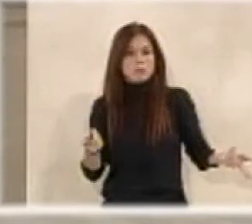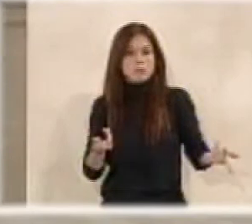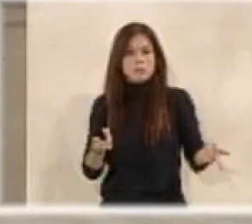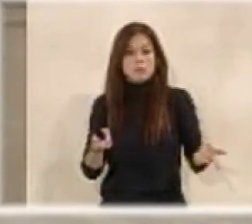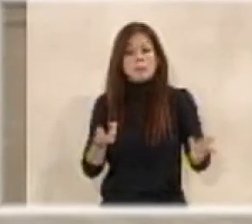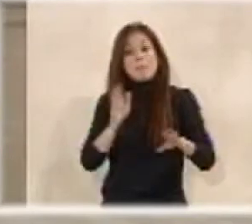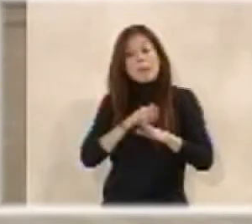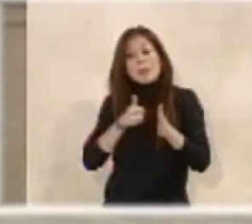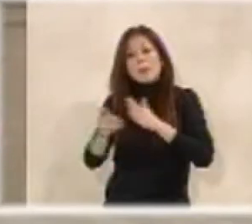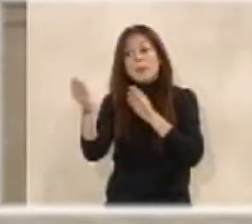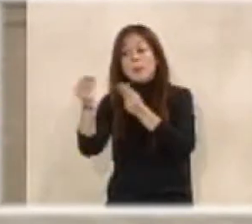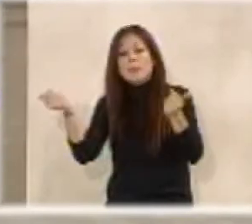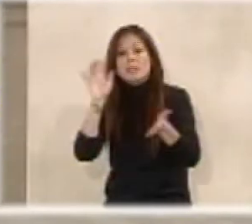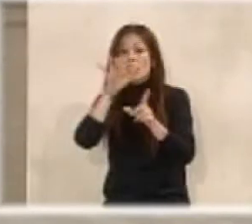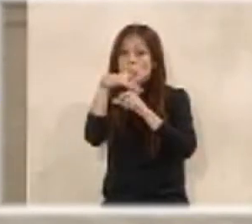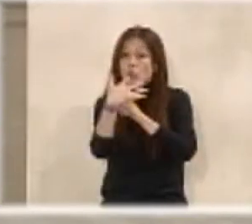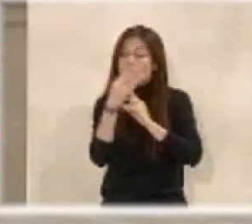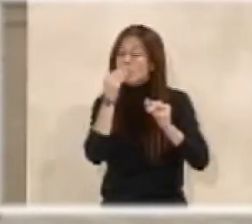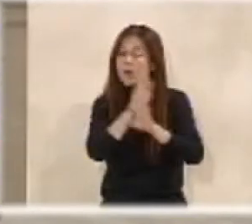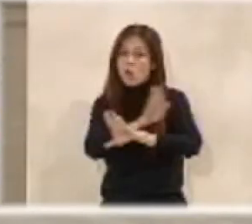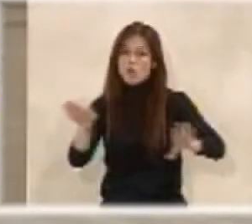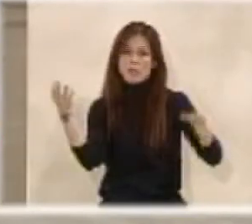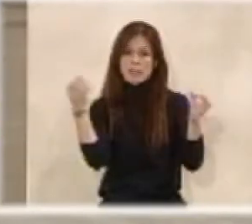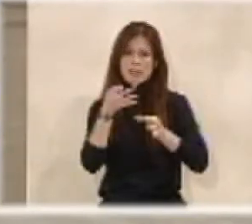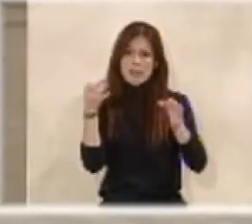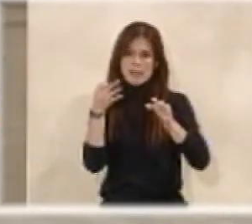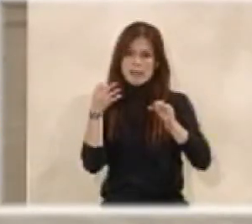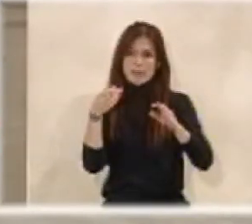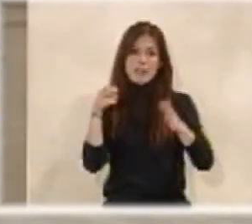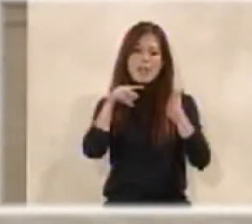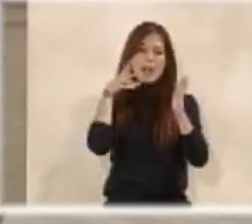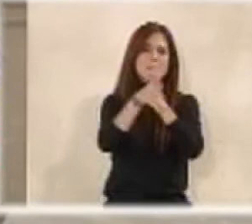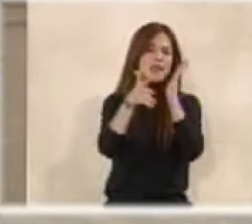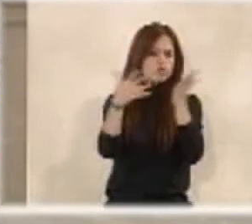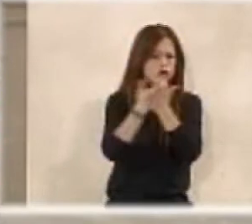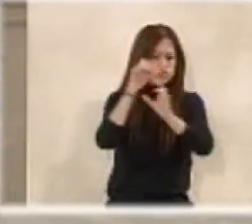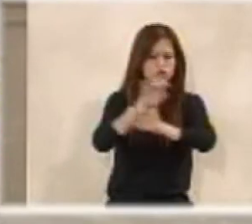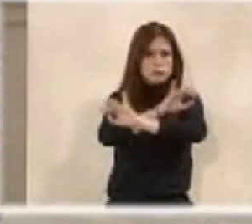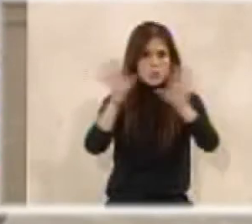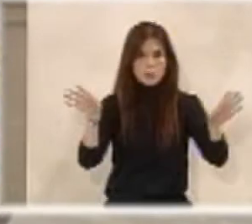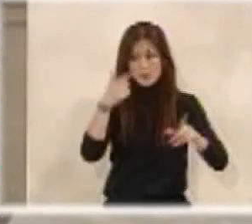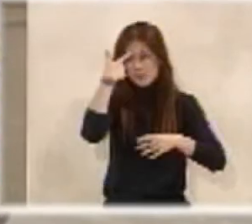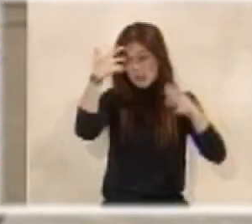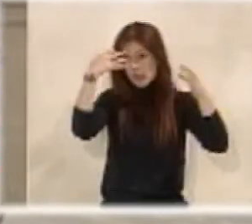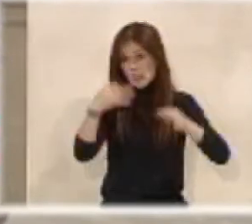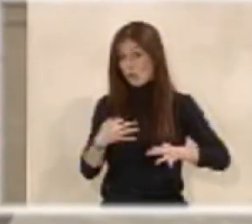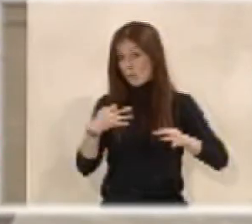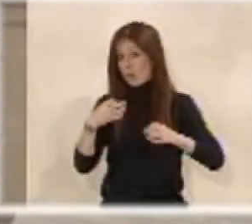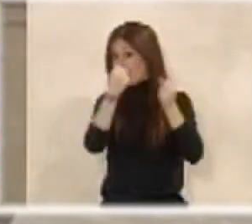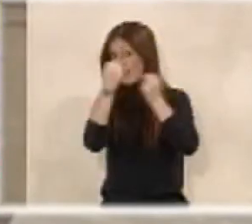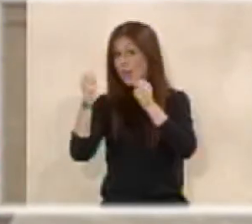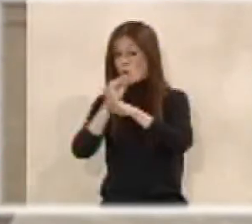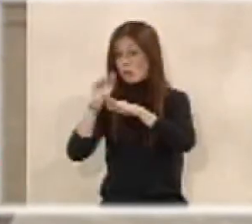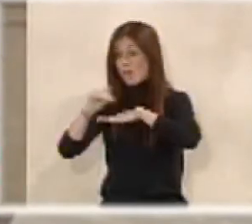para llegar a esa situación, yo creo que lo más sensato es clarificar todo. Que, por cierto, creo que para disolver la